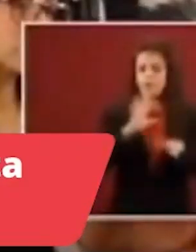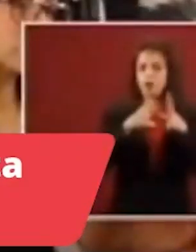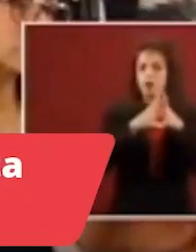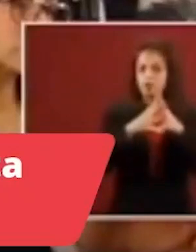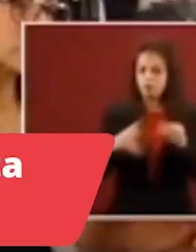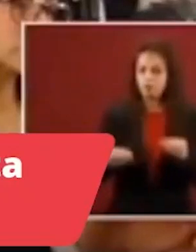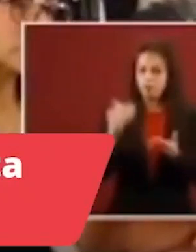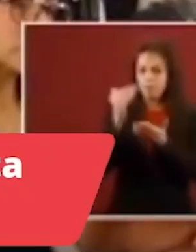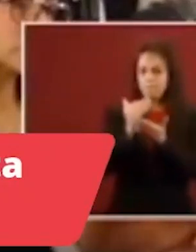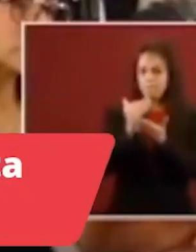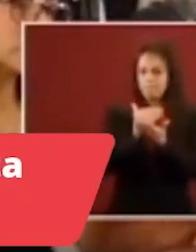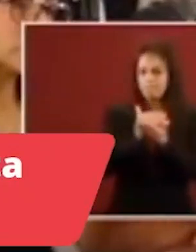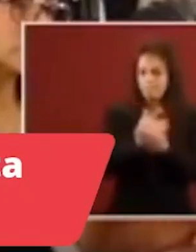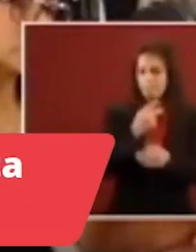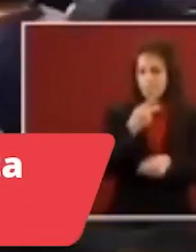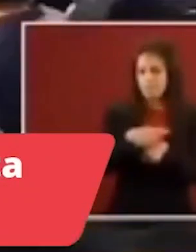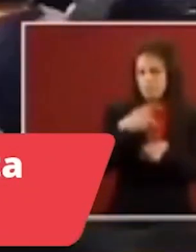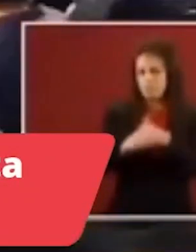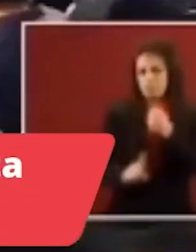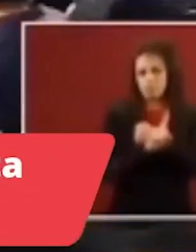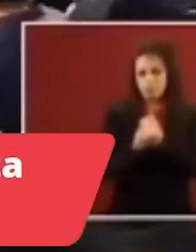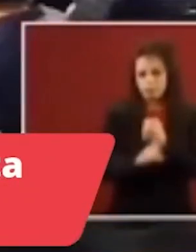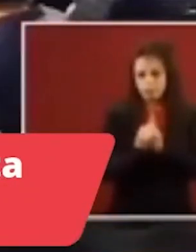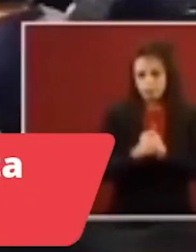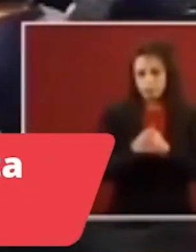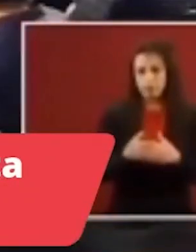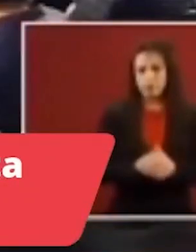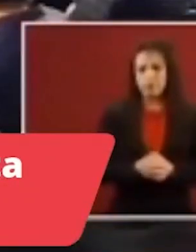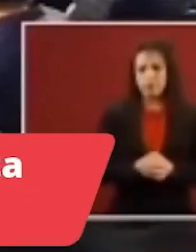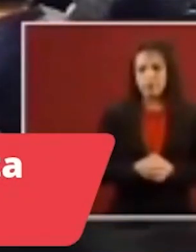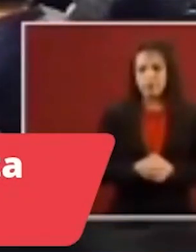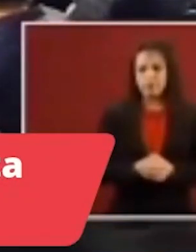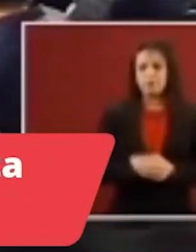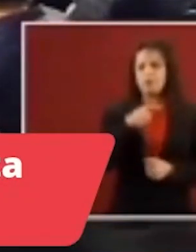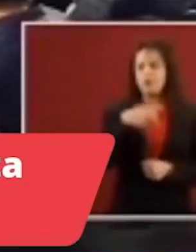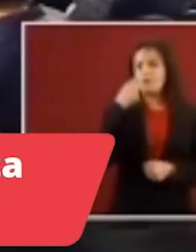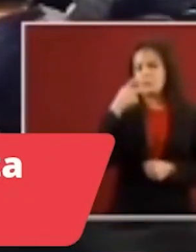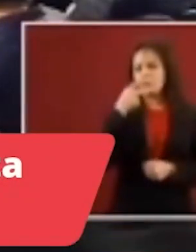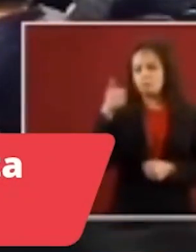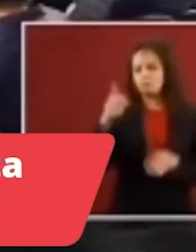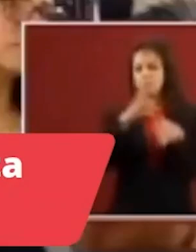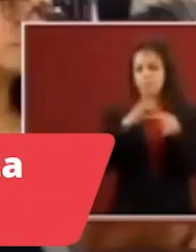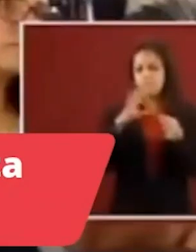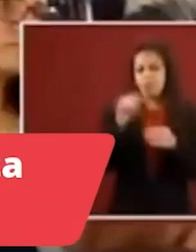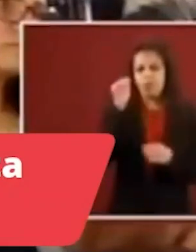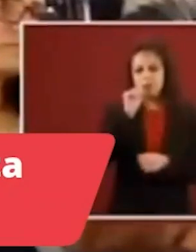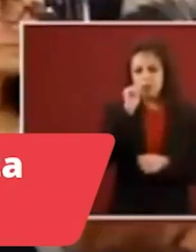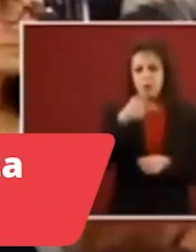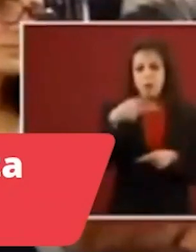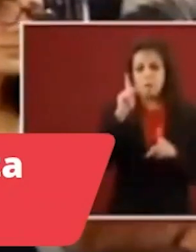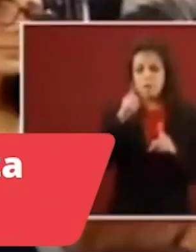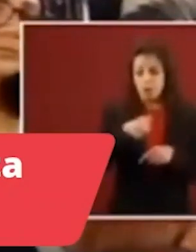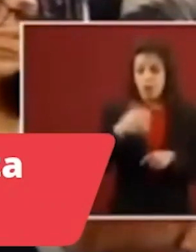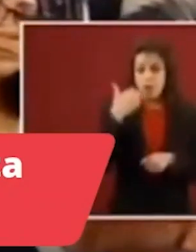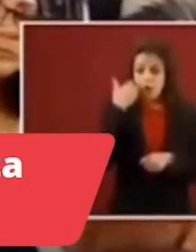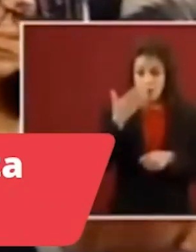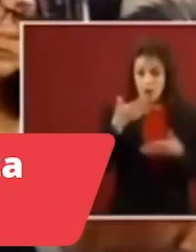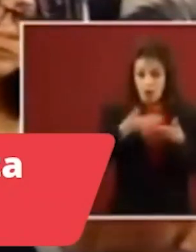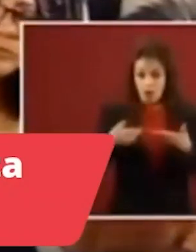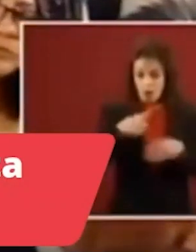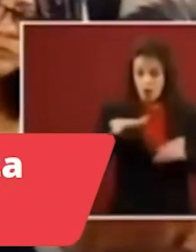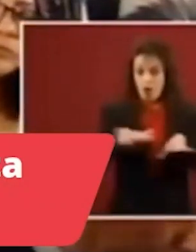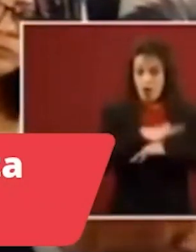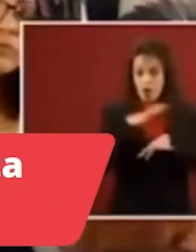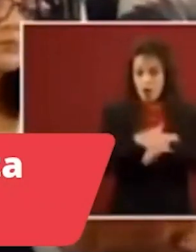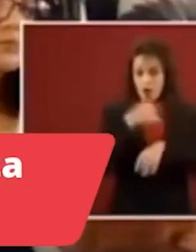olvidado de su arraigo, de sus orígenes, por un chayote. Que regreses, nosotros lo recibimos con los